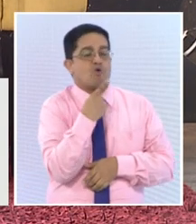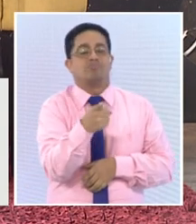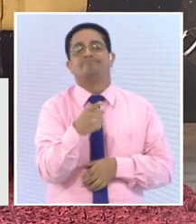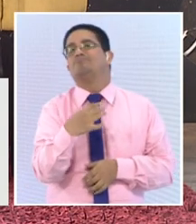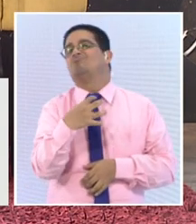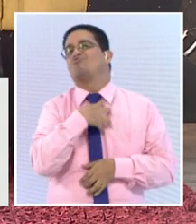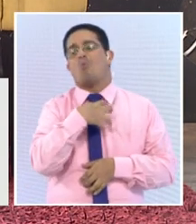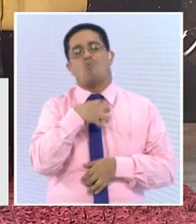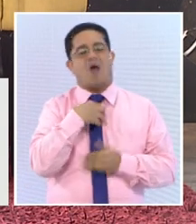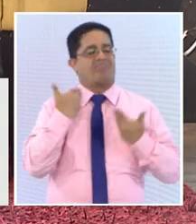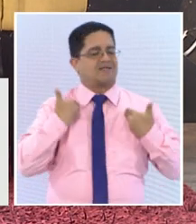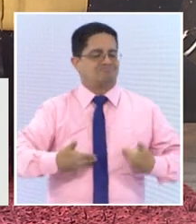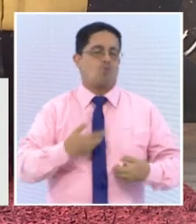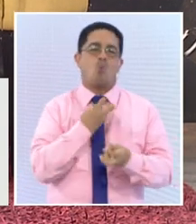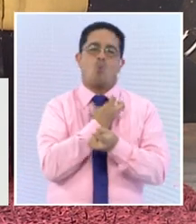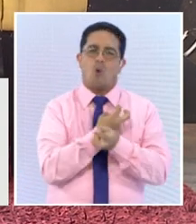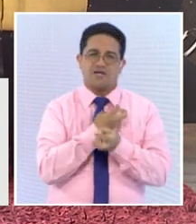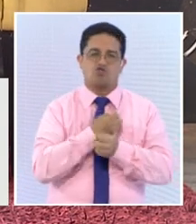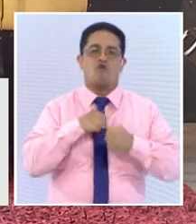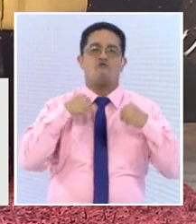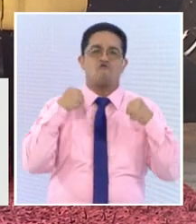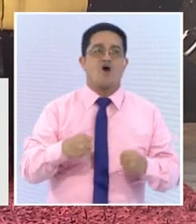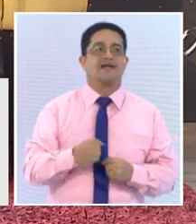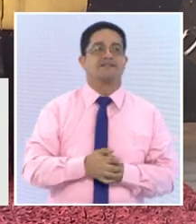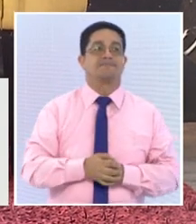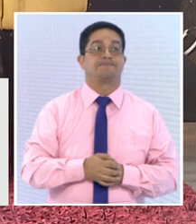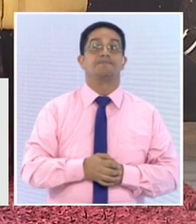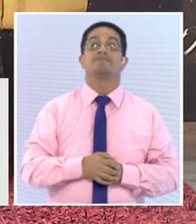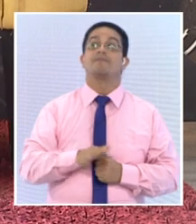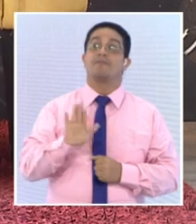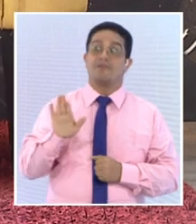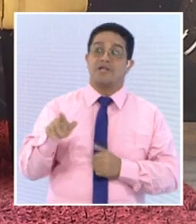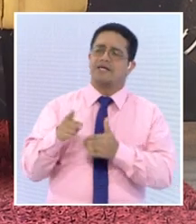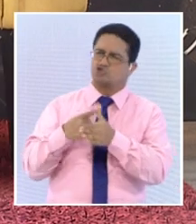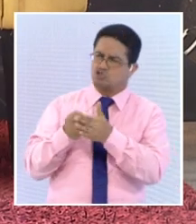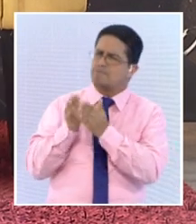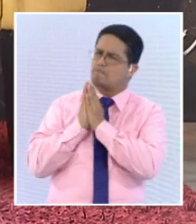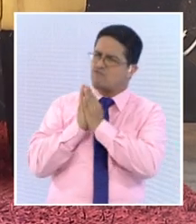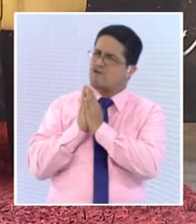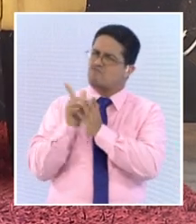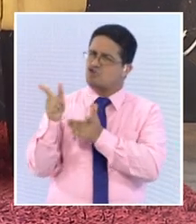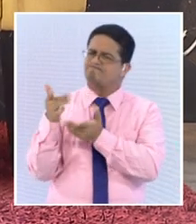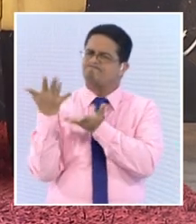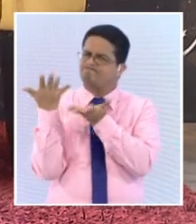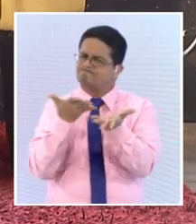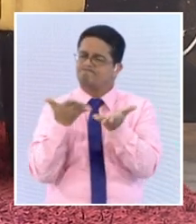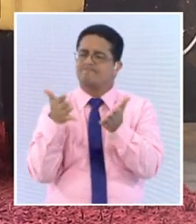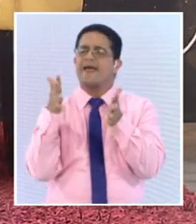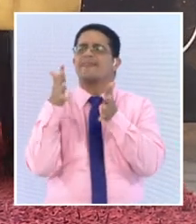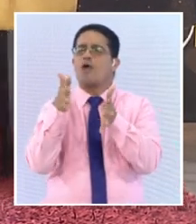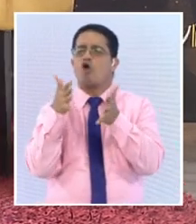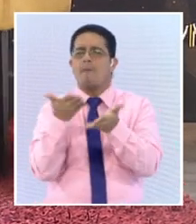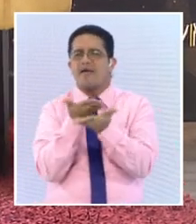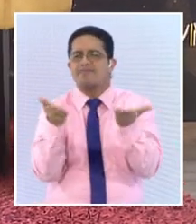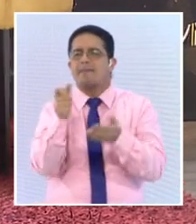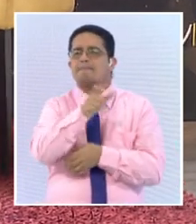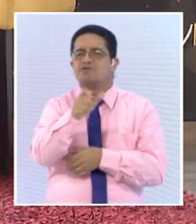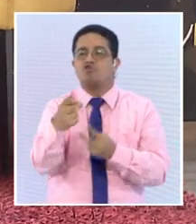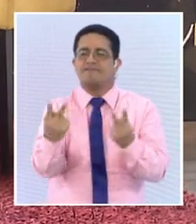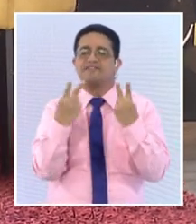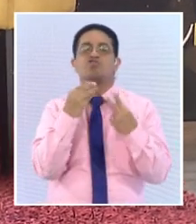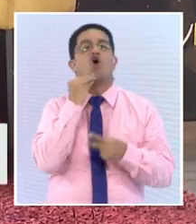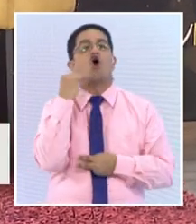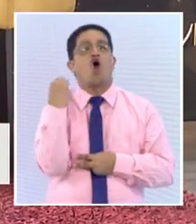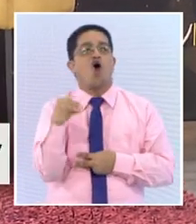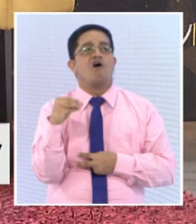vamos a tener huesos fuertes. Vamos a ver, entonces, a darle recomendaciones esenciales a las personas que nos están viendo. Si son jóvenes,